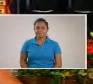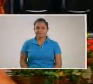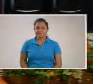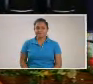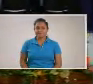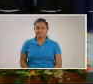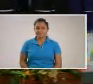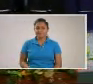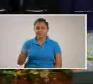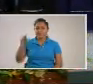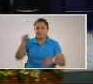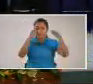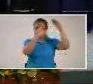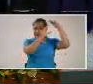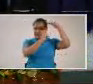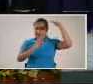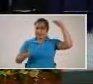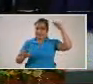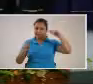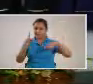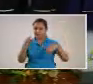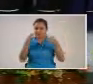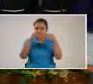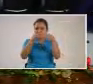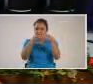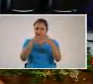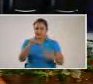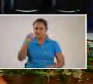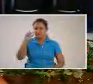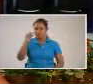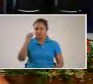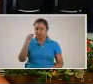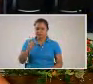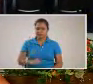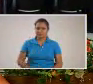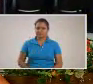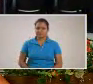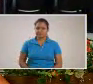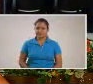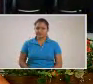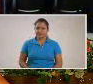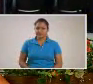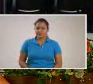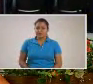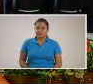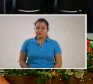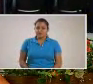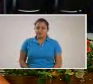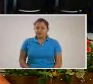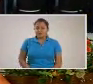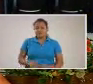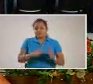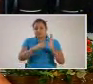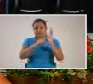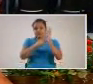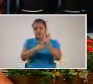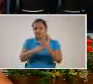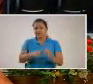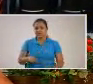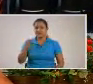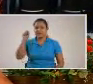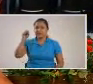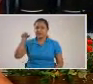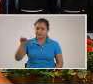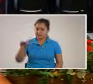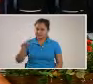en este mapa, una parte muy pequeñita, se la voy a poner a resaltar acá. En esta parte de